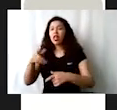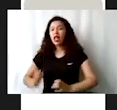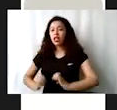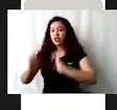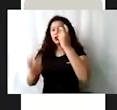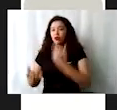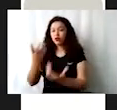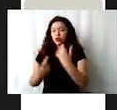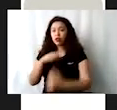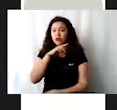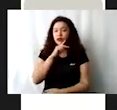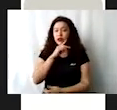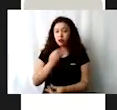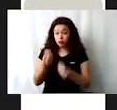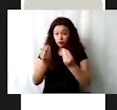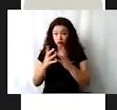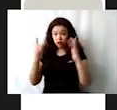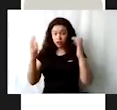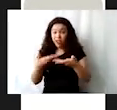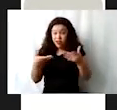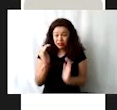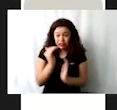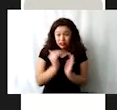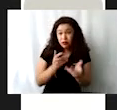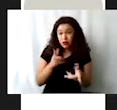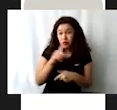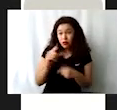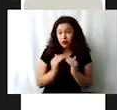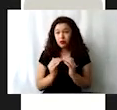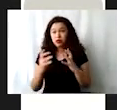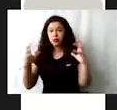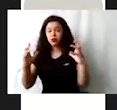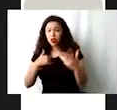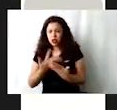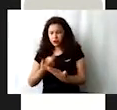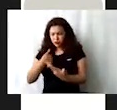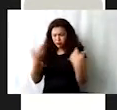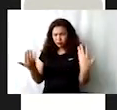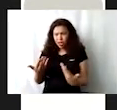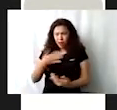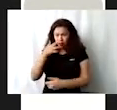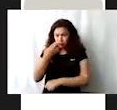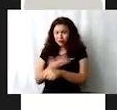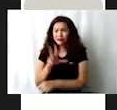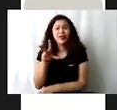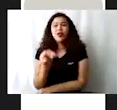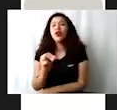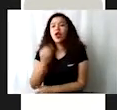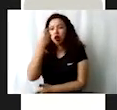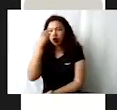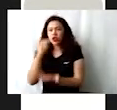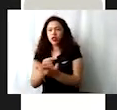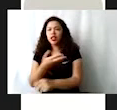preocupado. ¿Es muy grande? Bueno, ahora es pequeño, pero está creciendo. ¿Pero y qué espera que yo haga? No es mi responsabilidad. Creo que la solución está